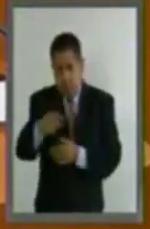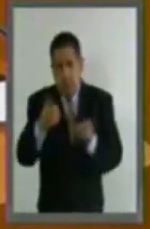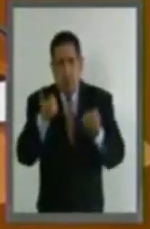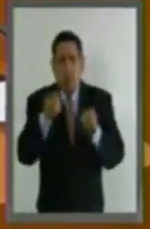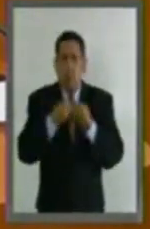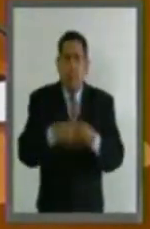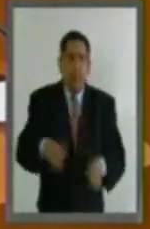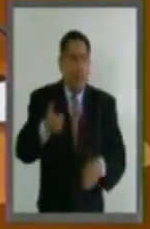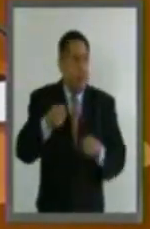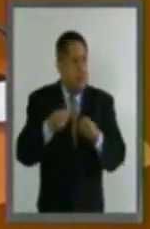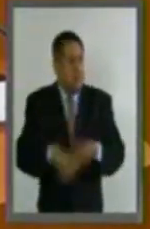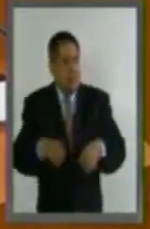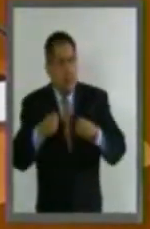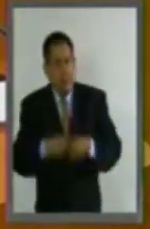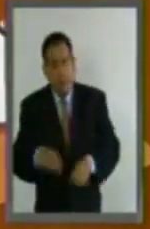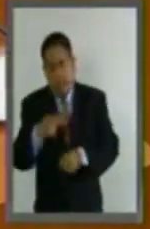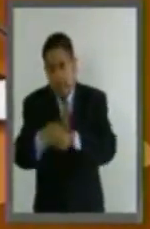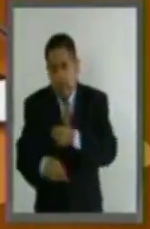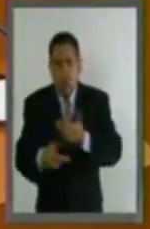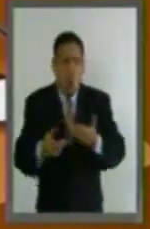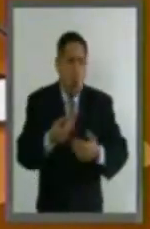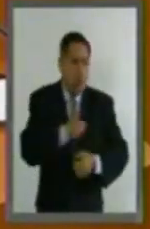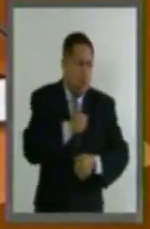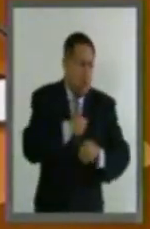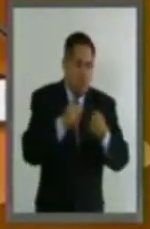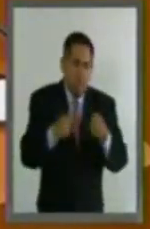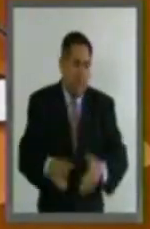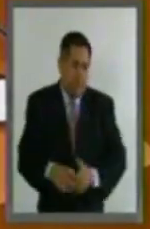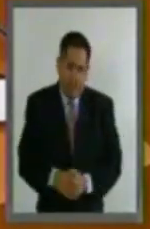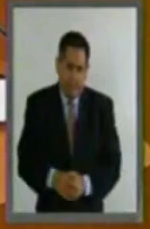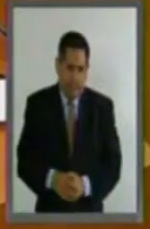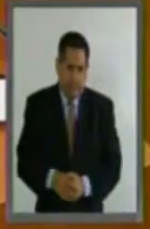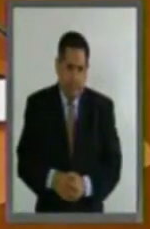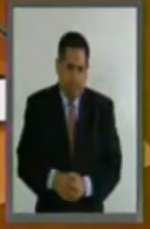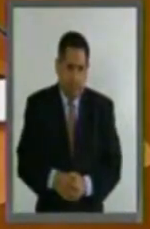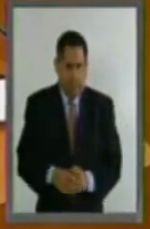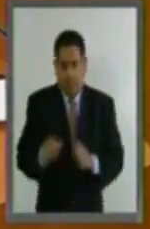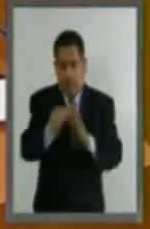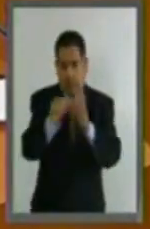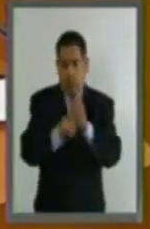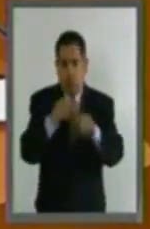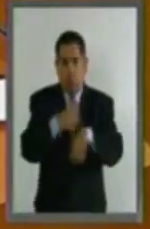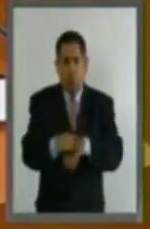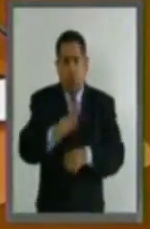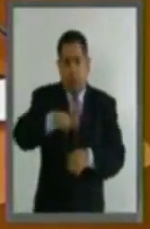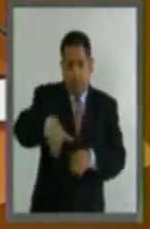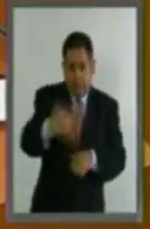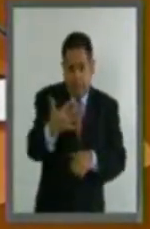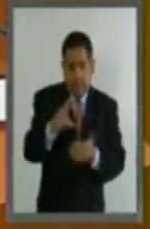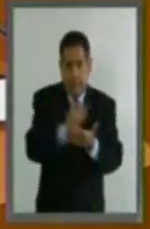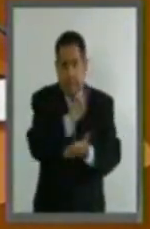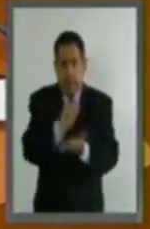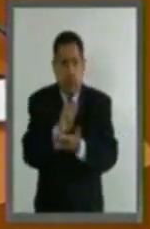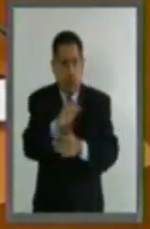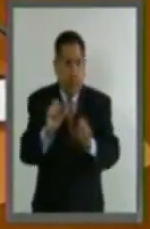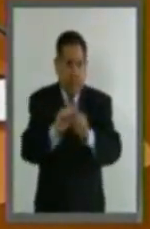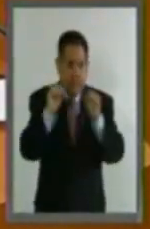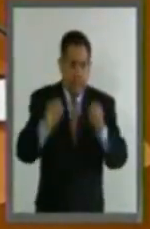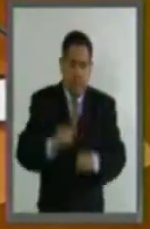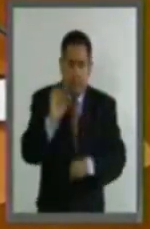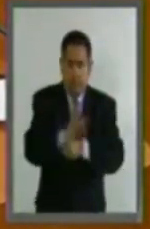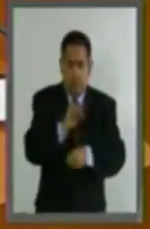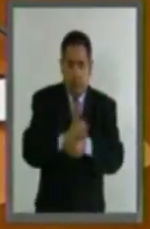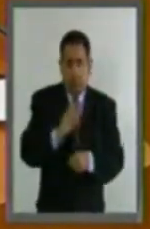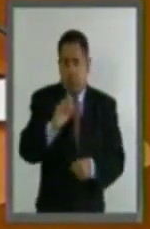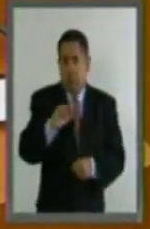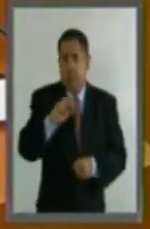también ponen en peligro su salud e integridad. El artículo 15 de la Ley del Sistema de Protección